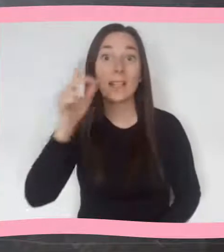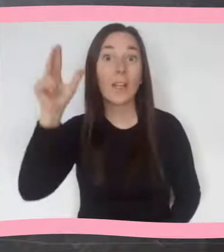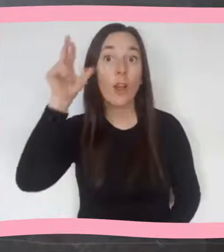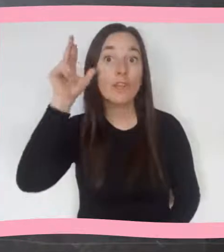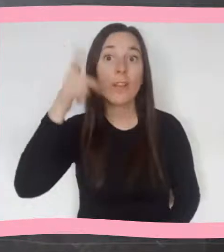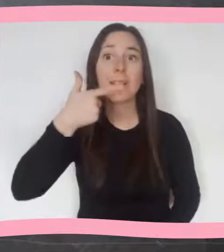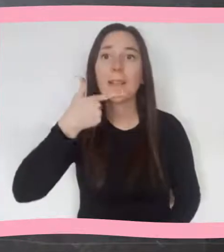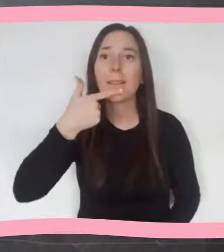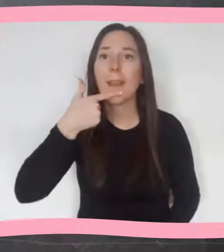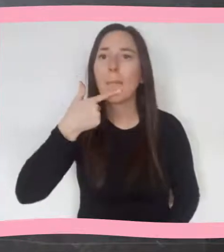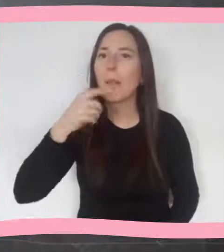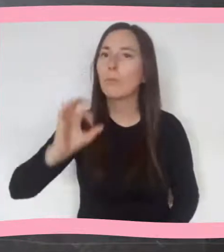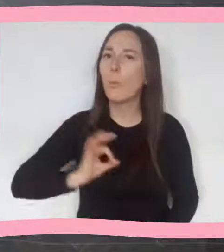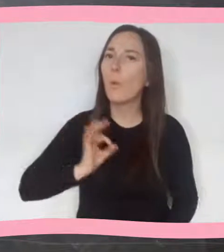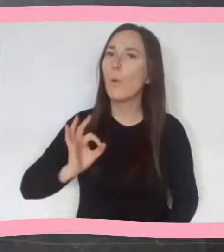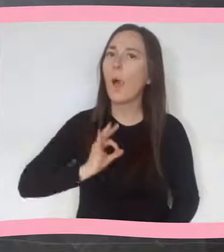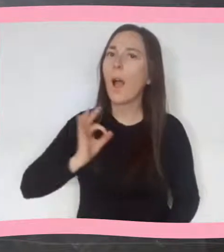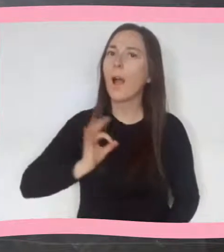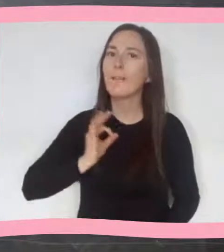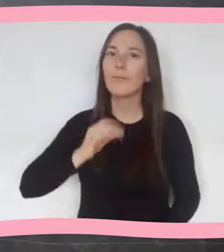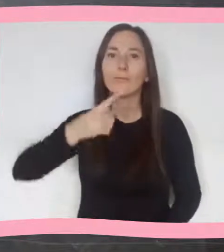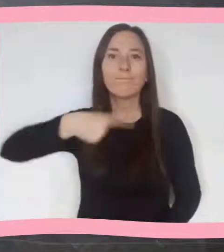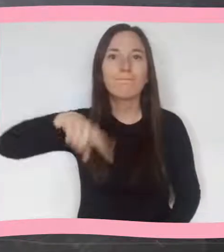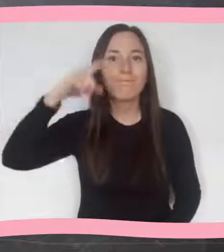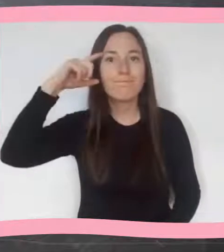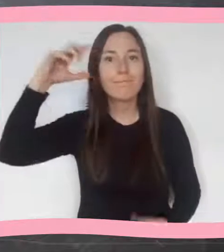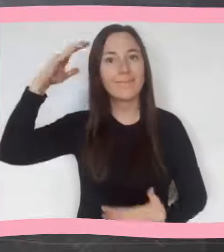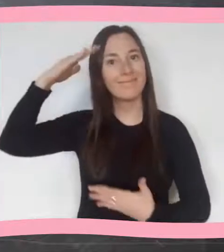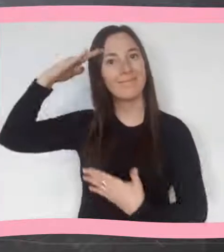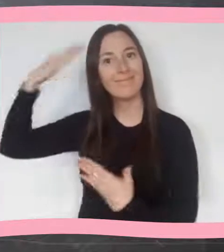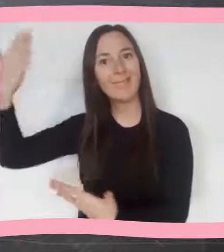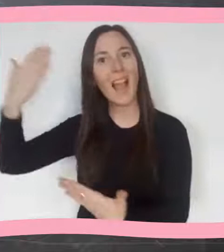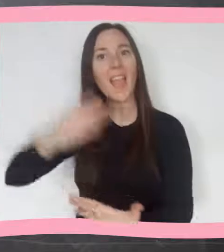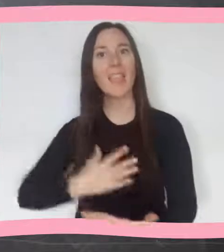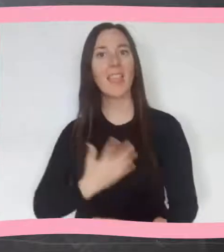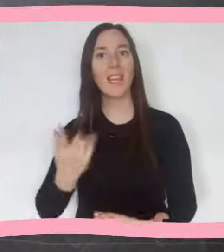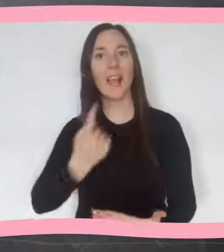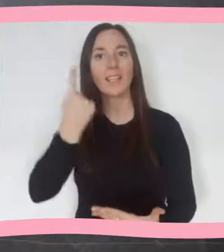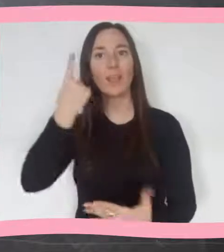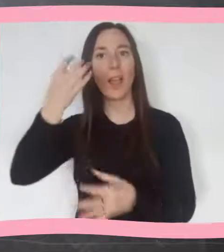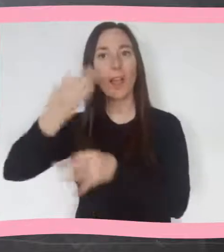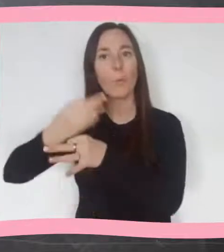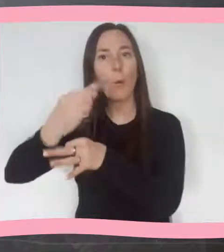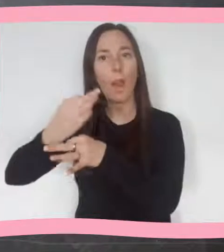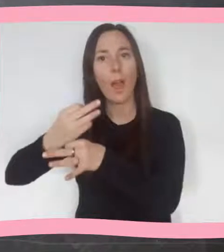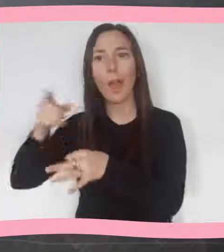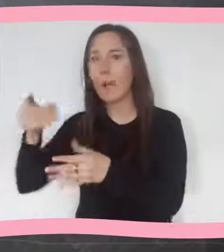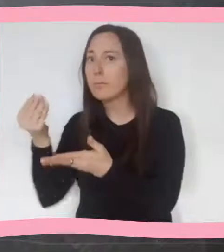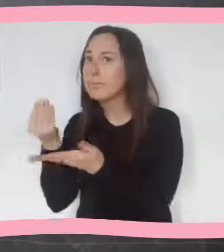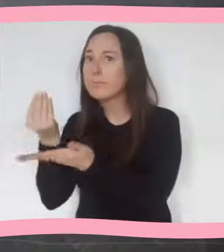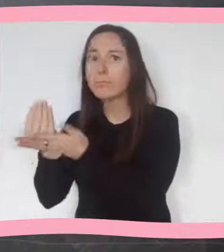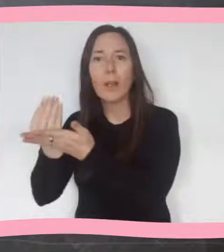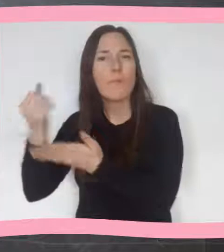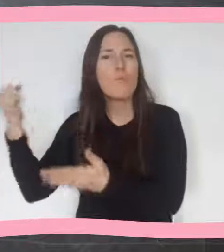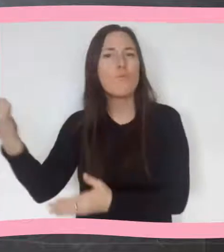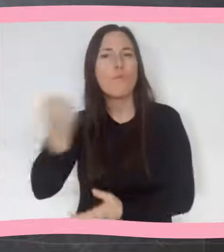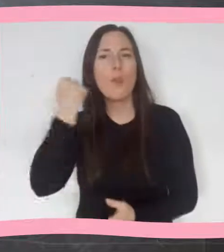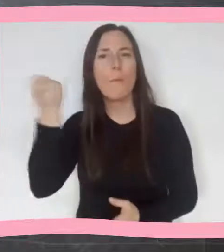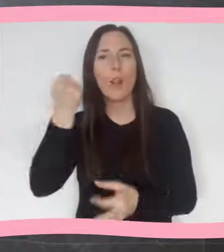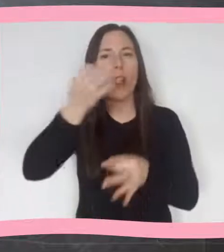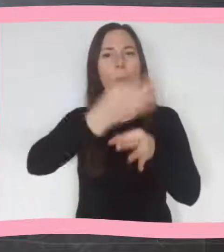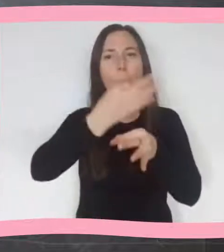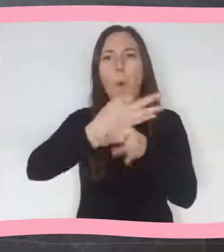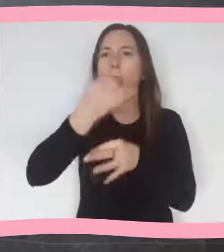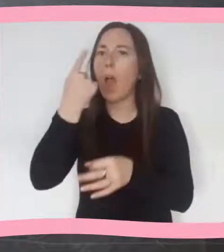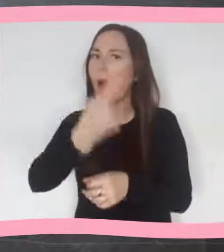Cada 28 de septiembre se celebra el día del director de escuela, un cargo de gestión que es muy importante